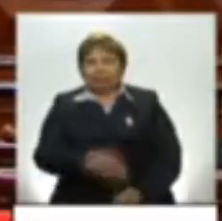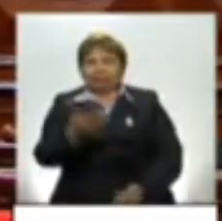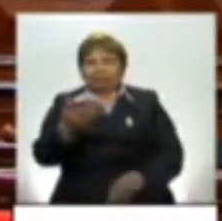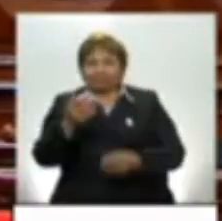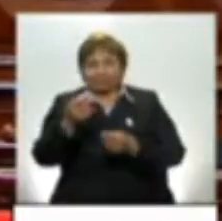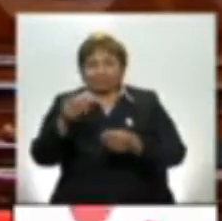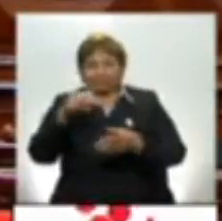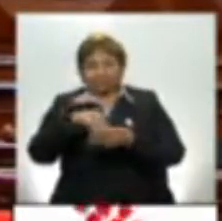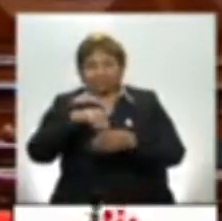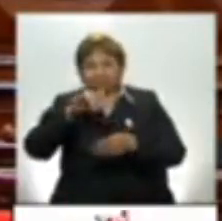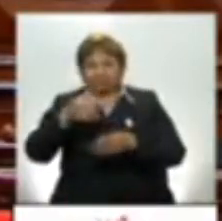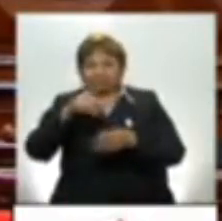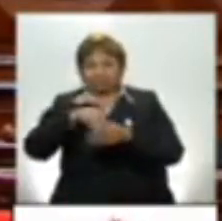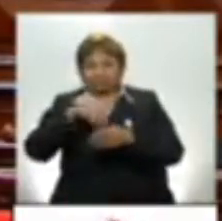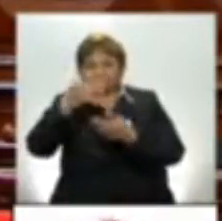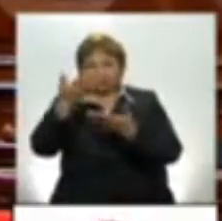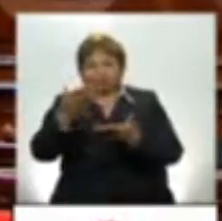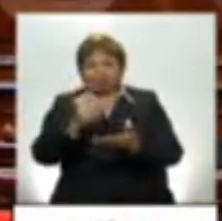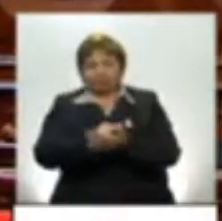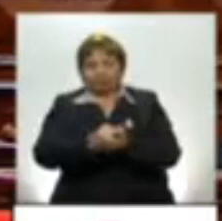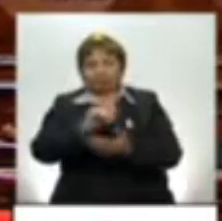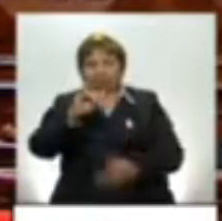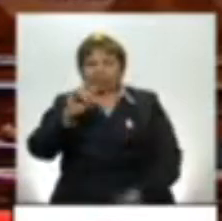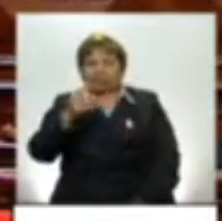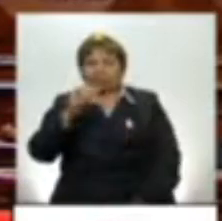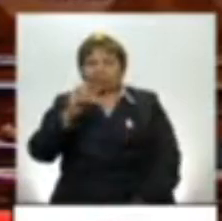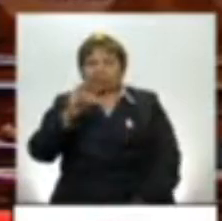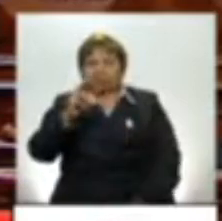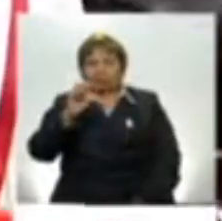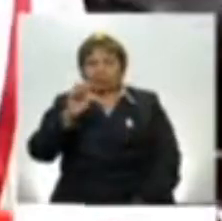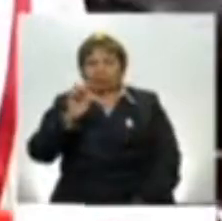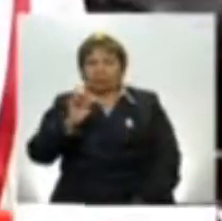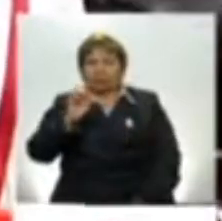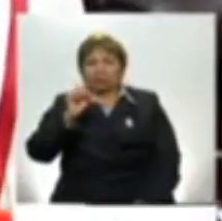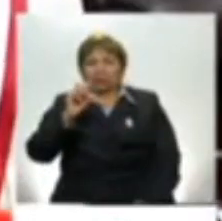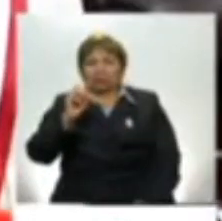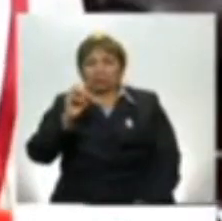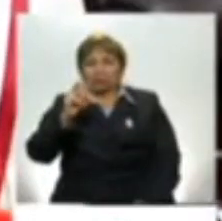Jurado Nacional de Elecciones, credencial otorgada a Alejandro Sotorreyes, DNI